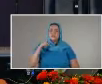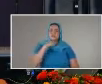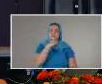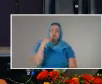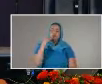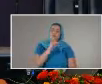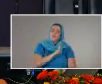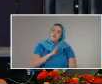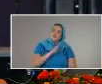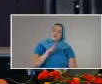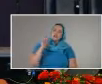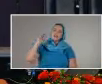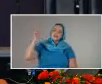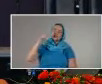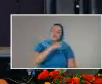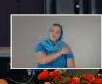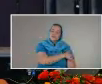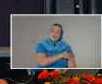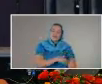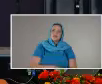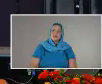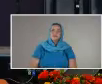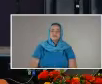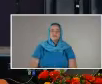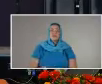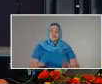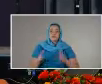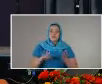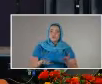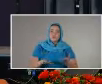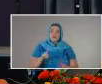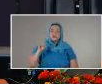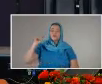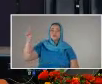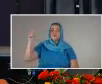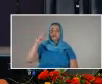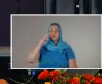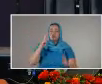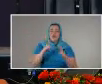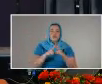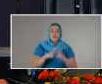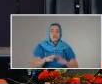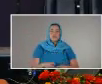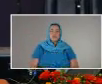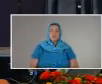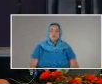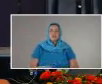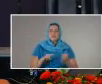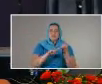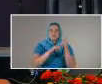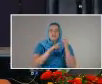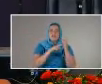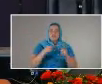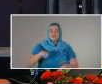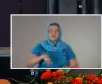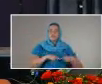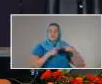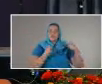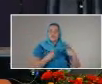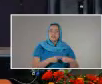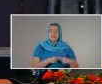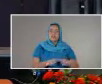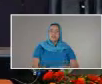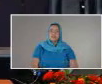sido consumidos, Señor. Tú conoces la condición de nuestro corazón. Tú conoces las intenciones de